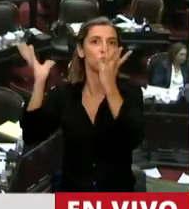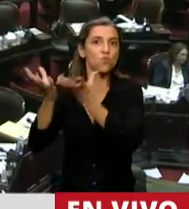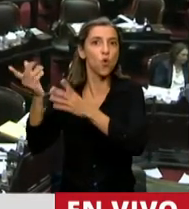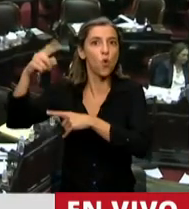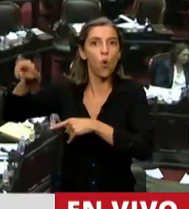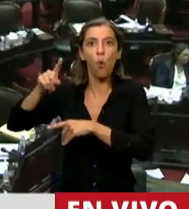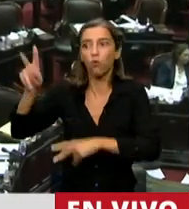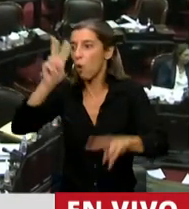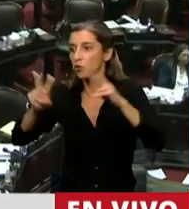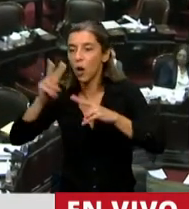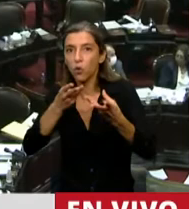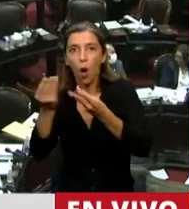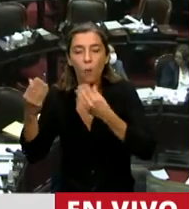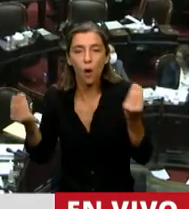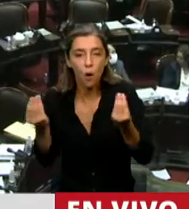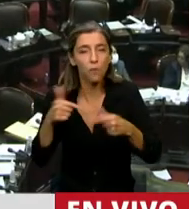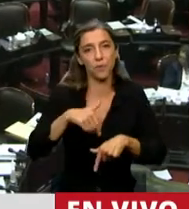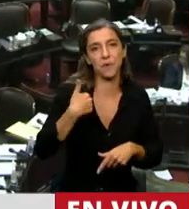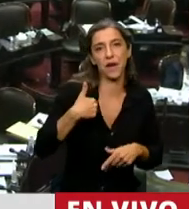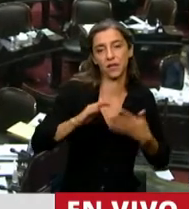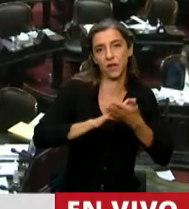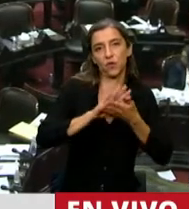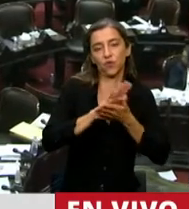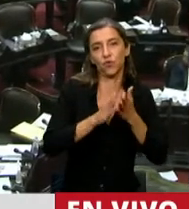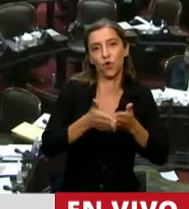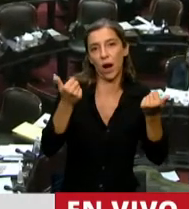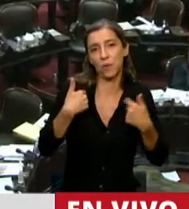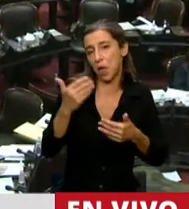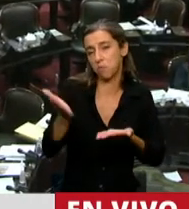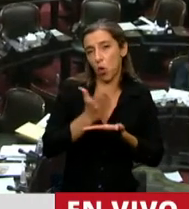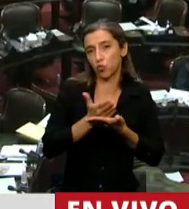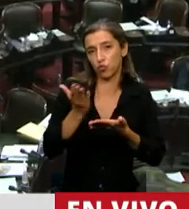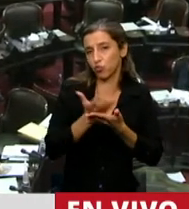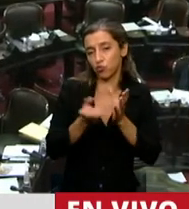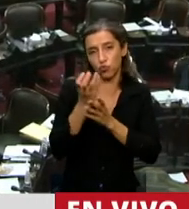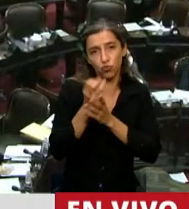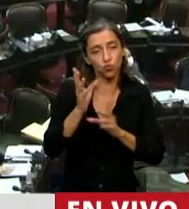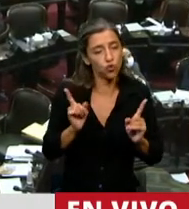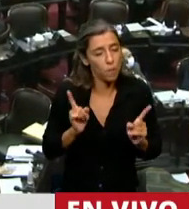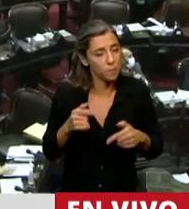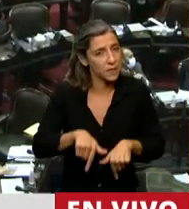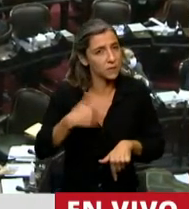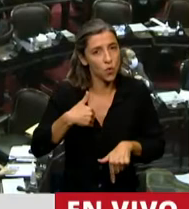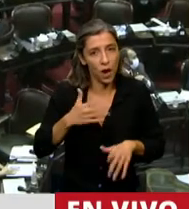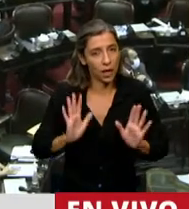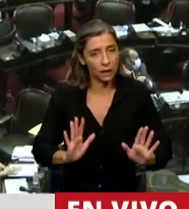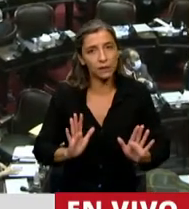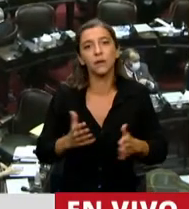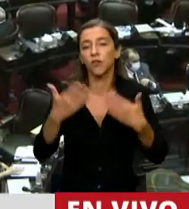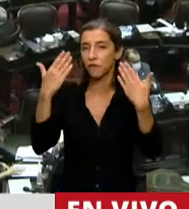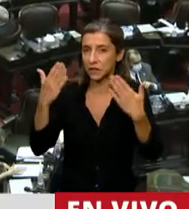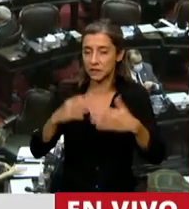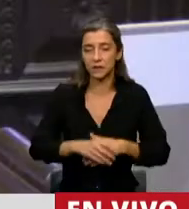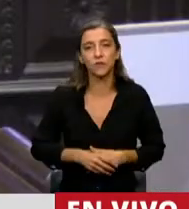buscar desesperadamente y la Argentina pudo resolver a través de su producción propia, a través de desarrolladores argentinos.